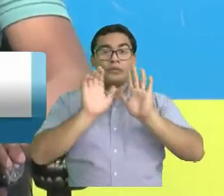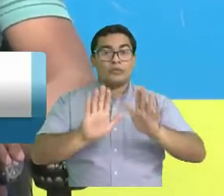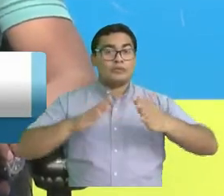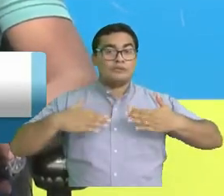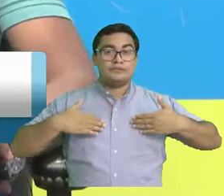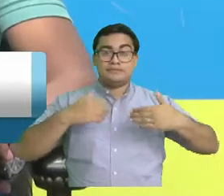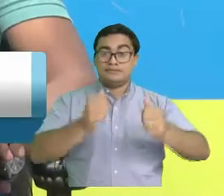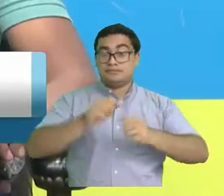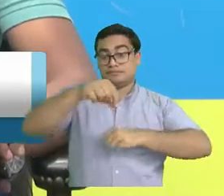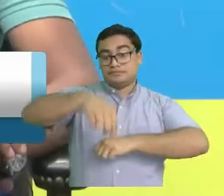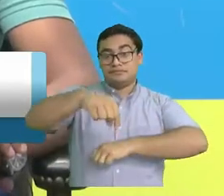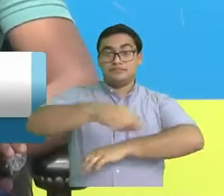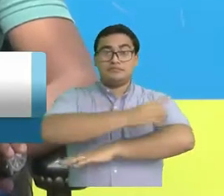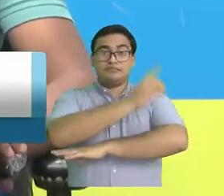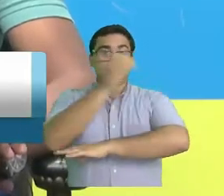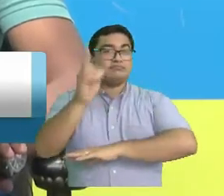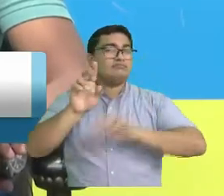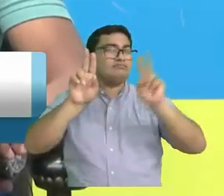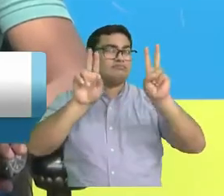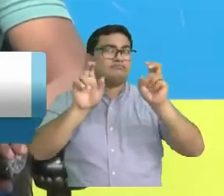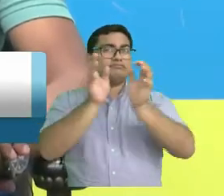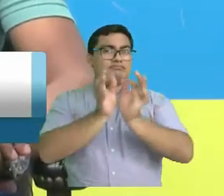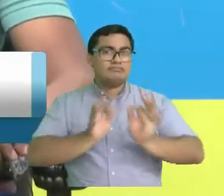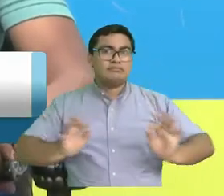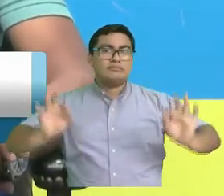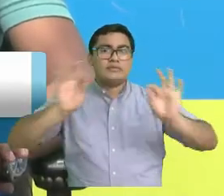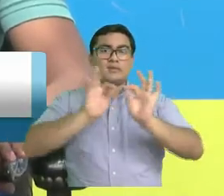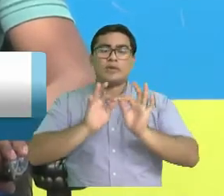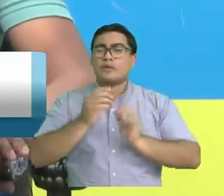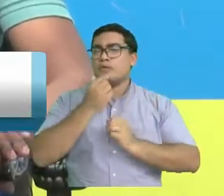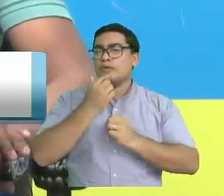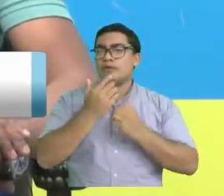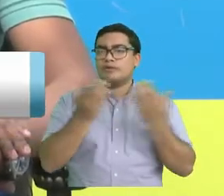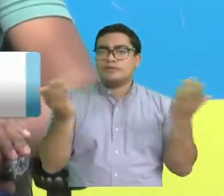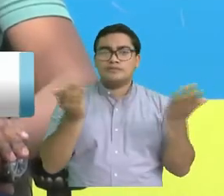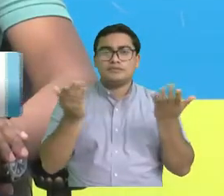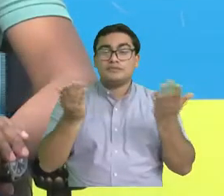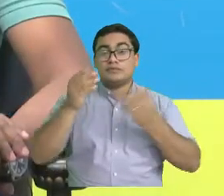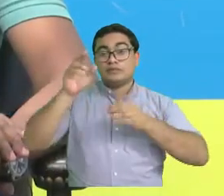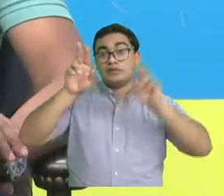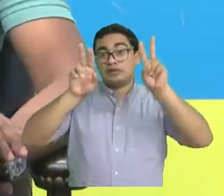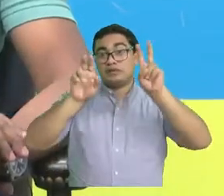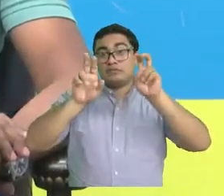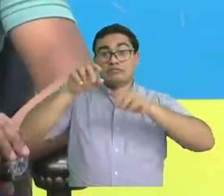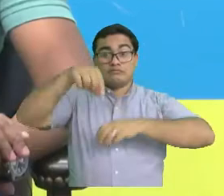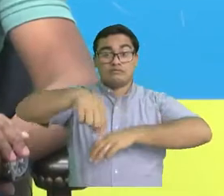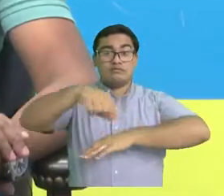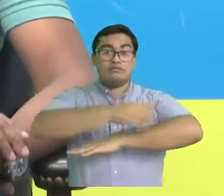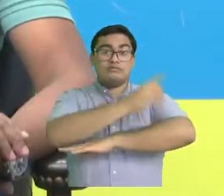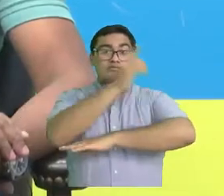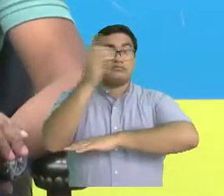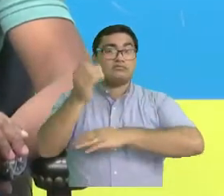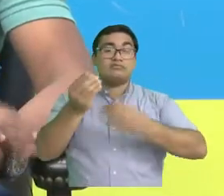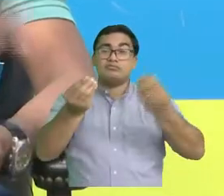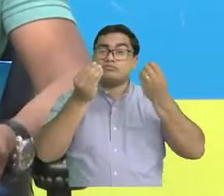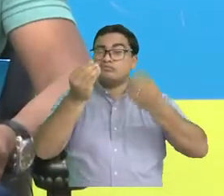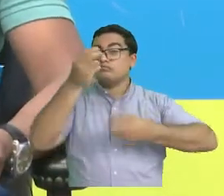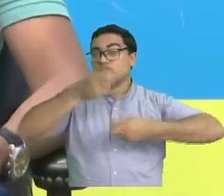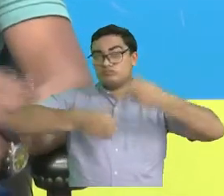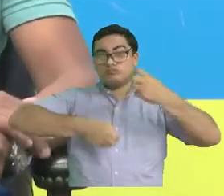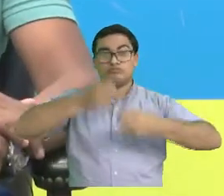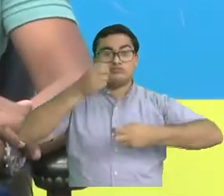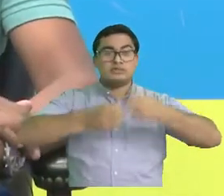es Salud. El día de hoy tenemos un tema muy interesante porque este tema que vamos a hablar el día de hoy afecta a millones de niños en el